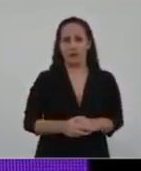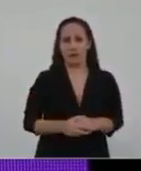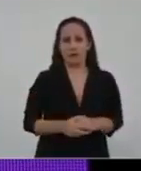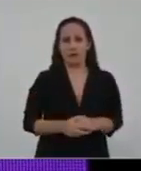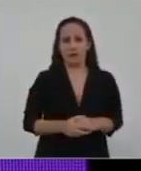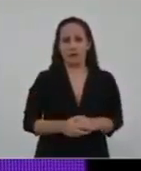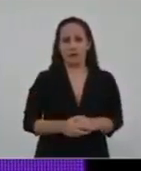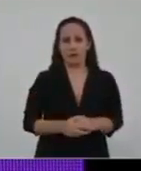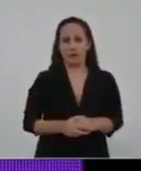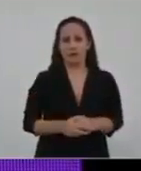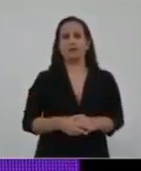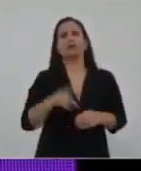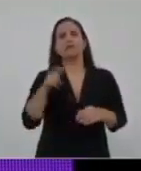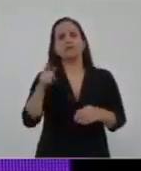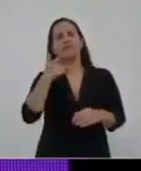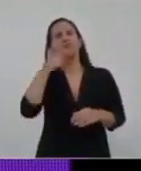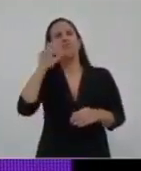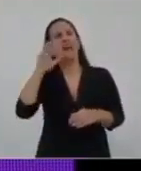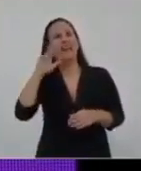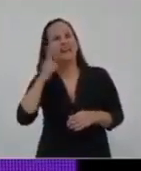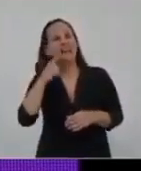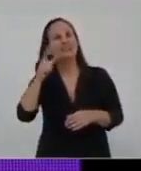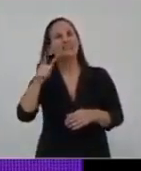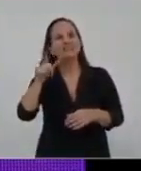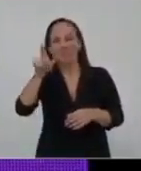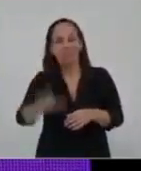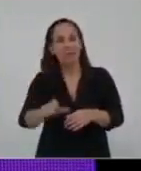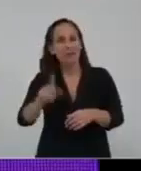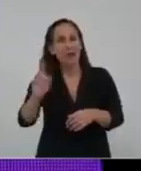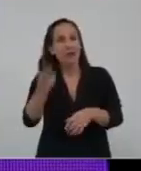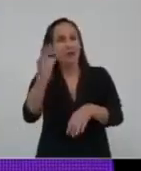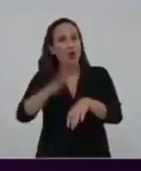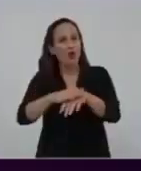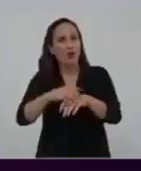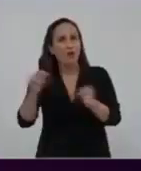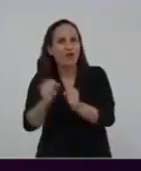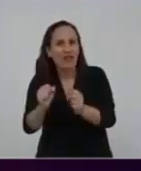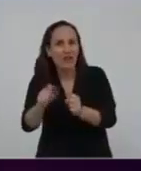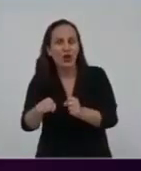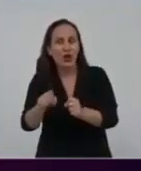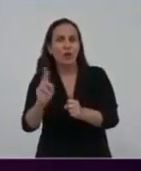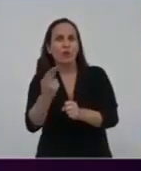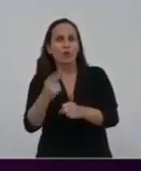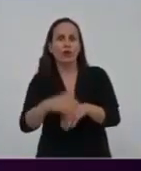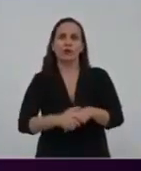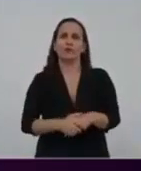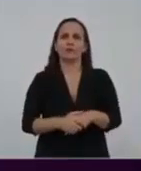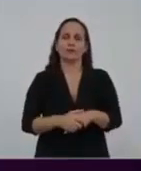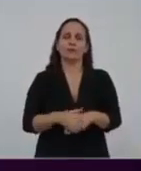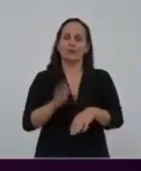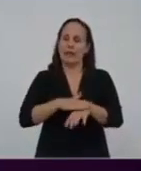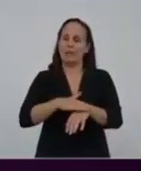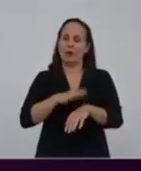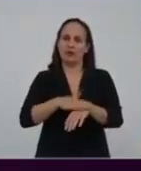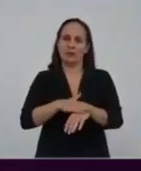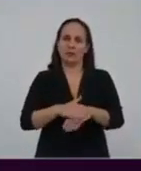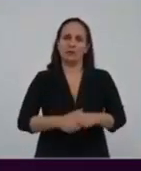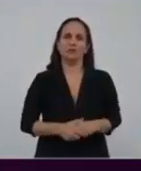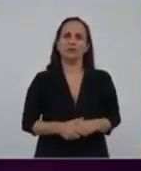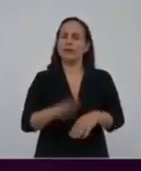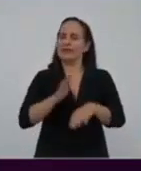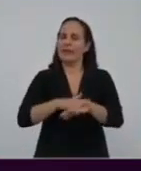se ha nombrado a zacarías un vecino que se ha muerto de frío pero no es frío sino de las únicas que faltan para para la vivienda para no